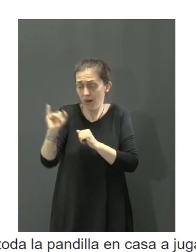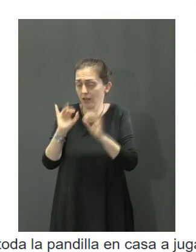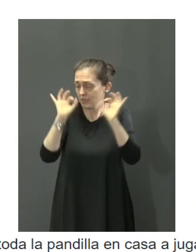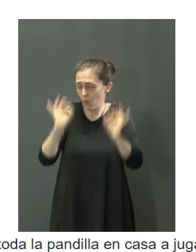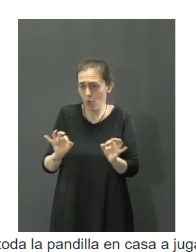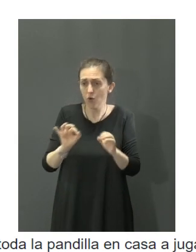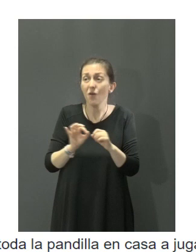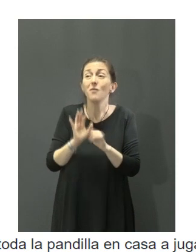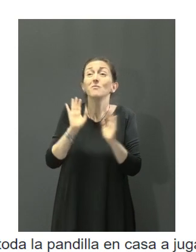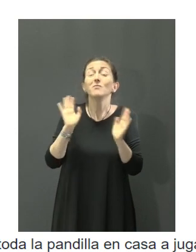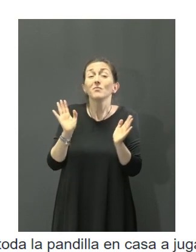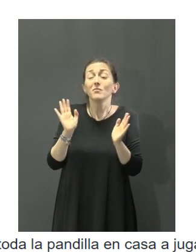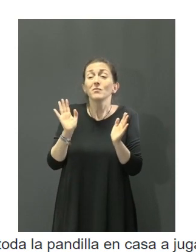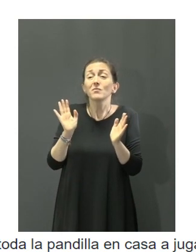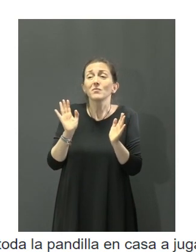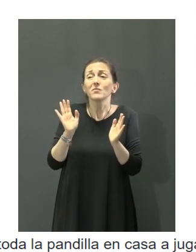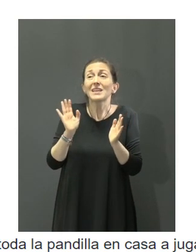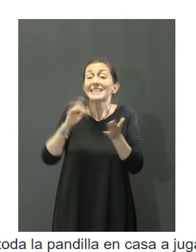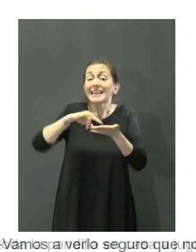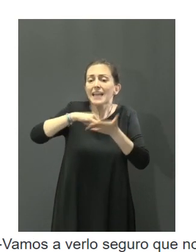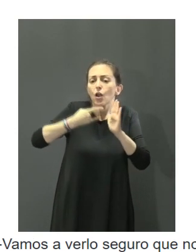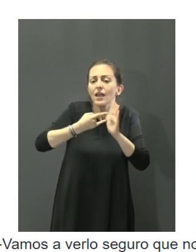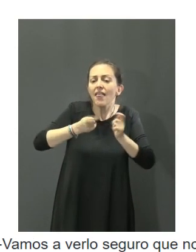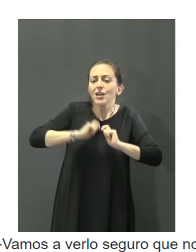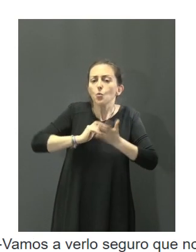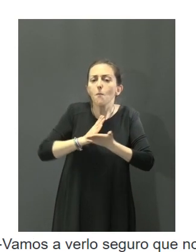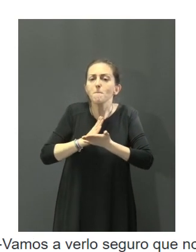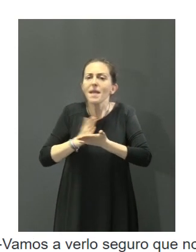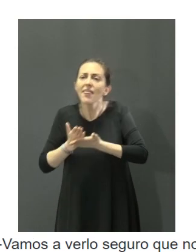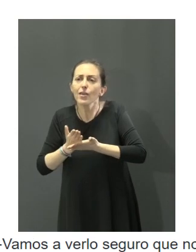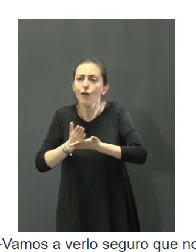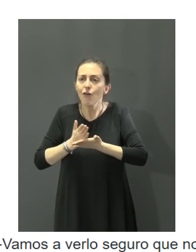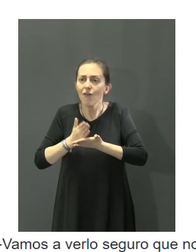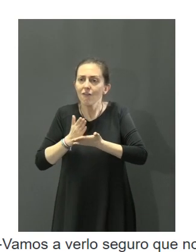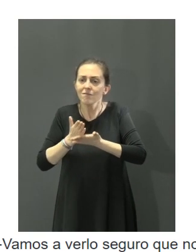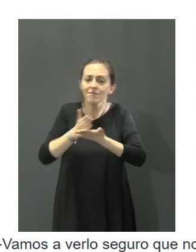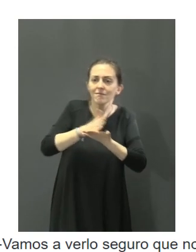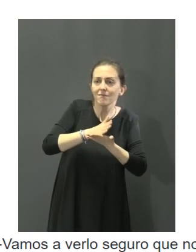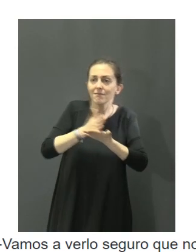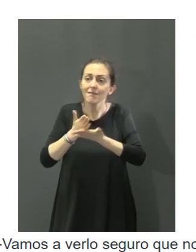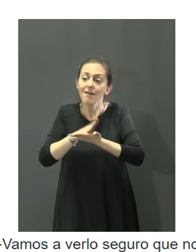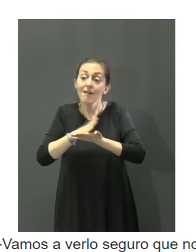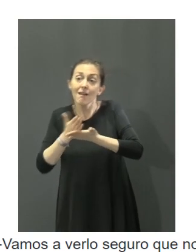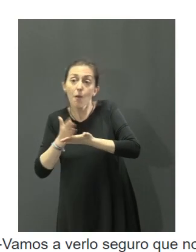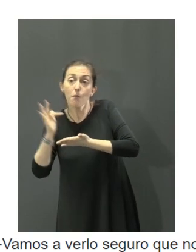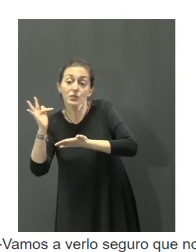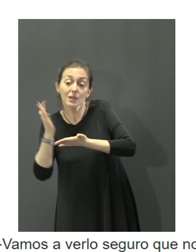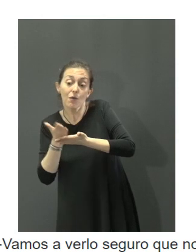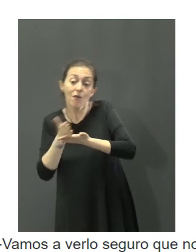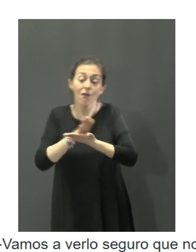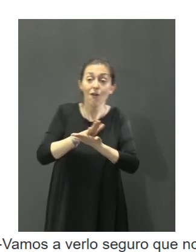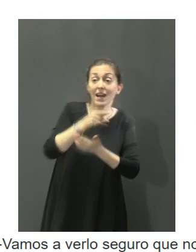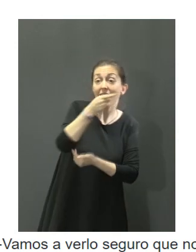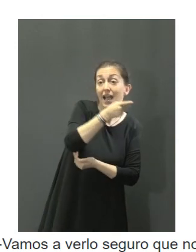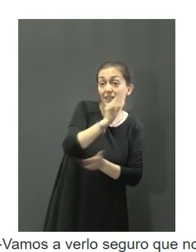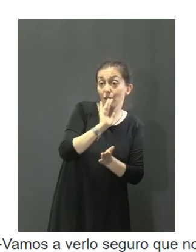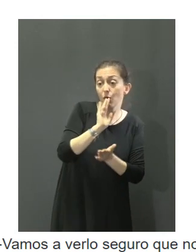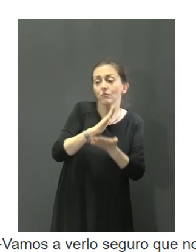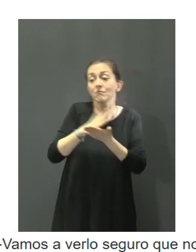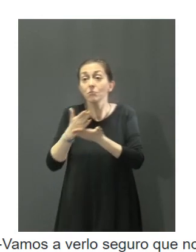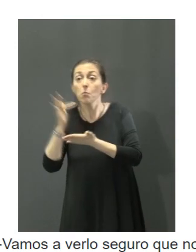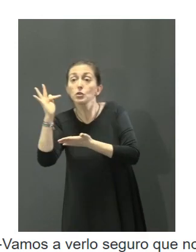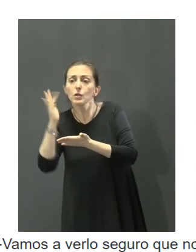desarrollos, y es que realmente son un medio y depende qué uso se haga, puede convertirse en un